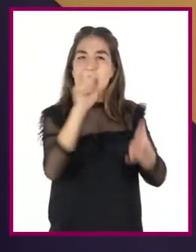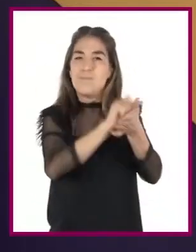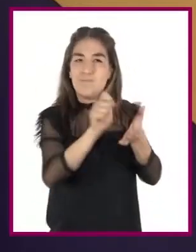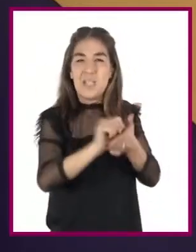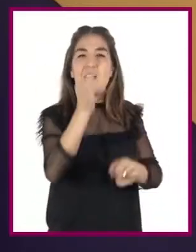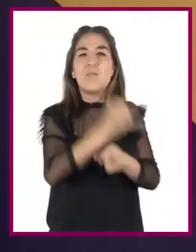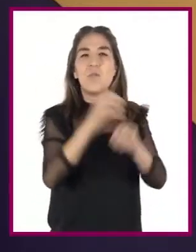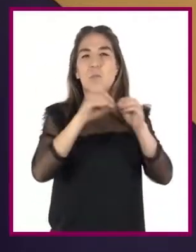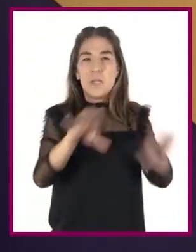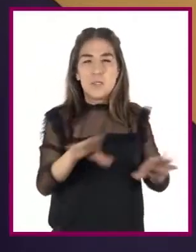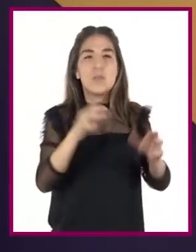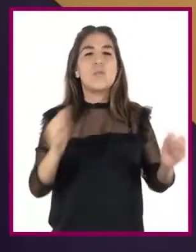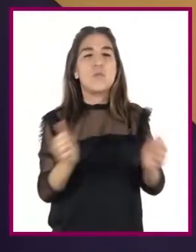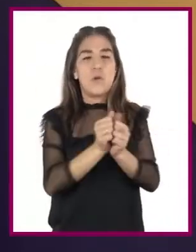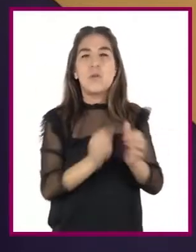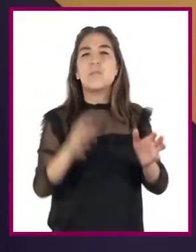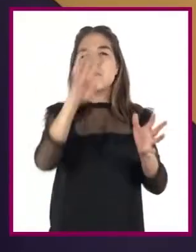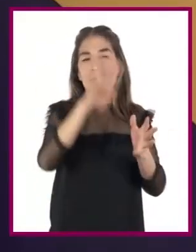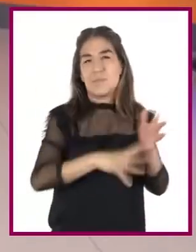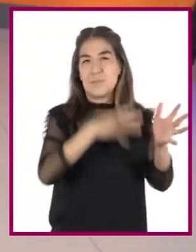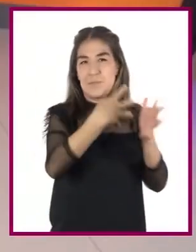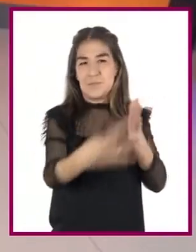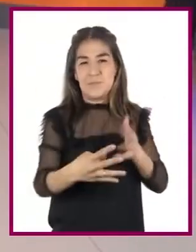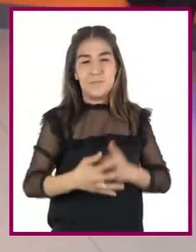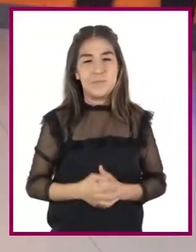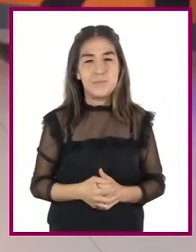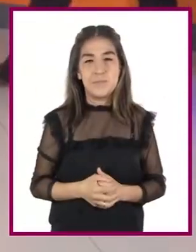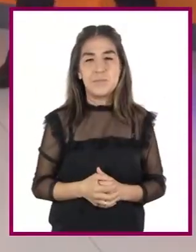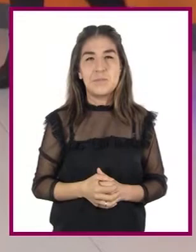y represéntenla mediante una gráfica.